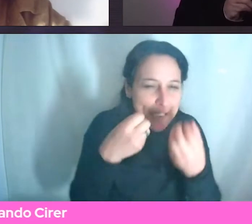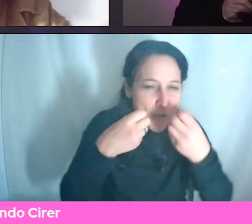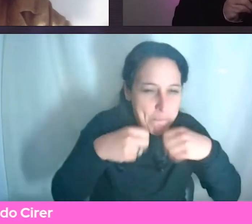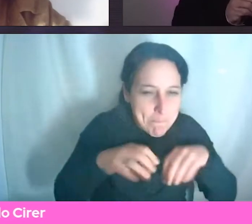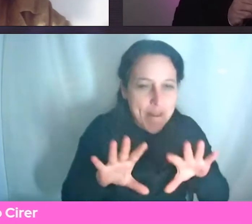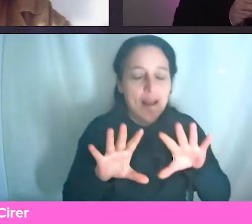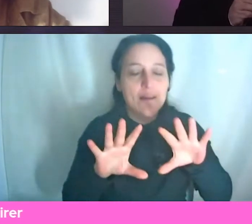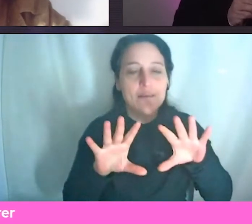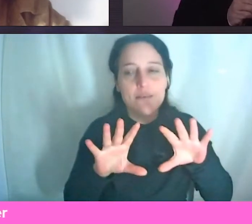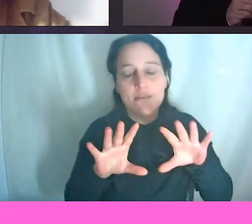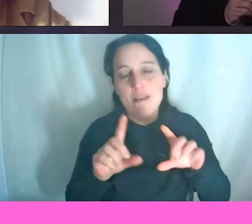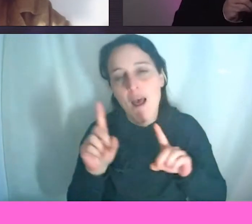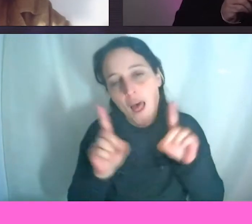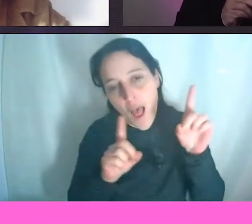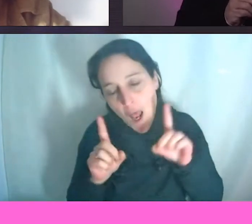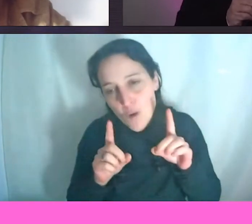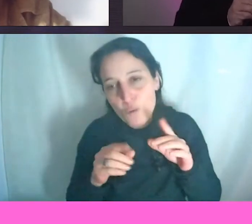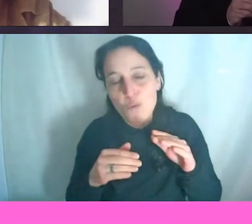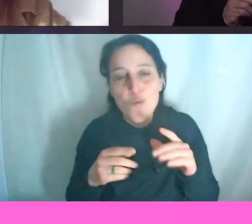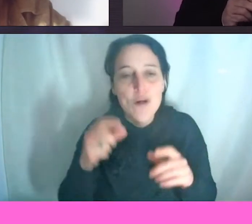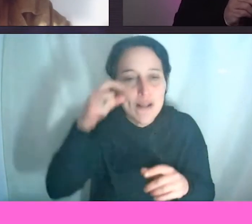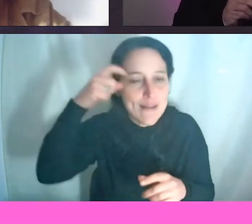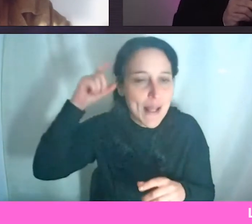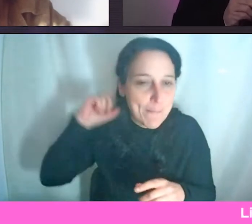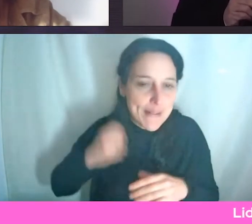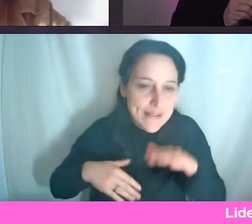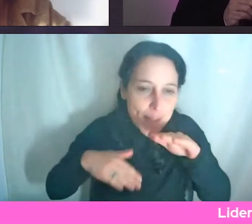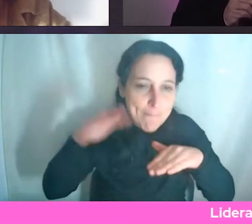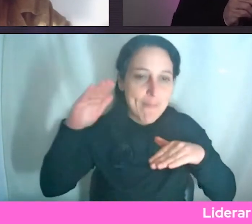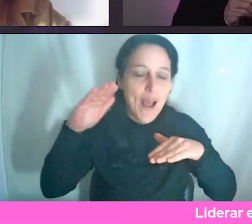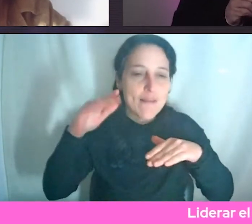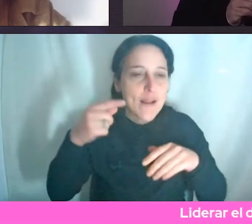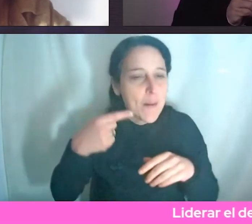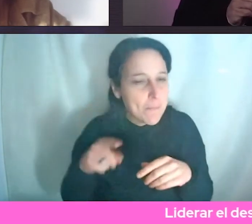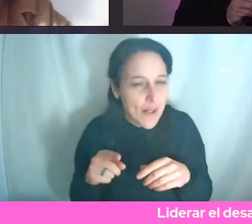tener más experiencia, pero deben tener cientos de ideas, ¿no?